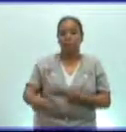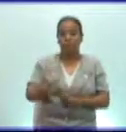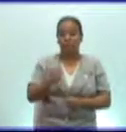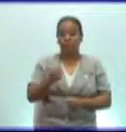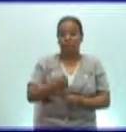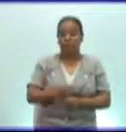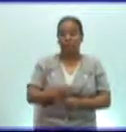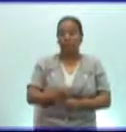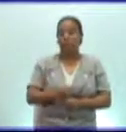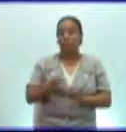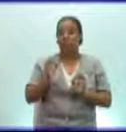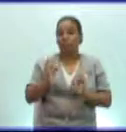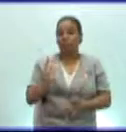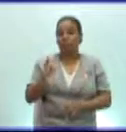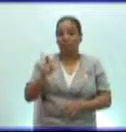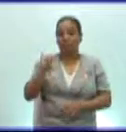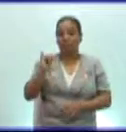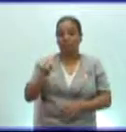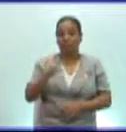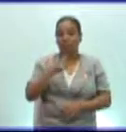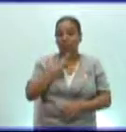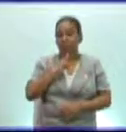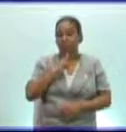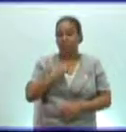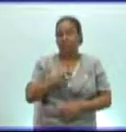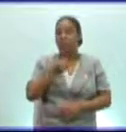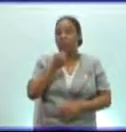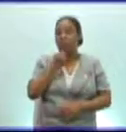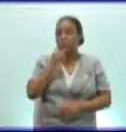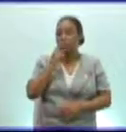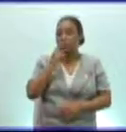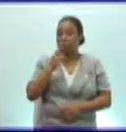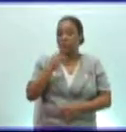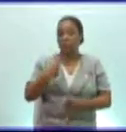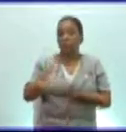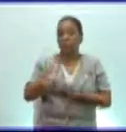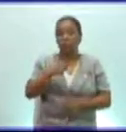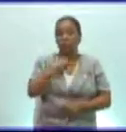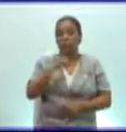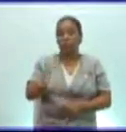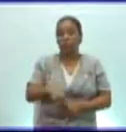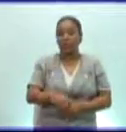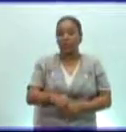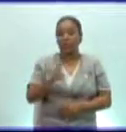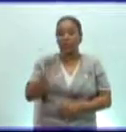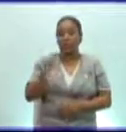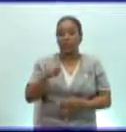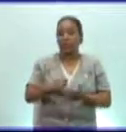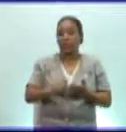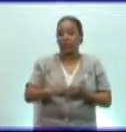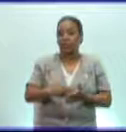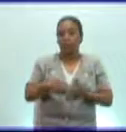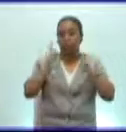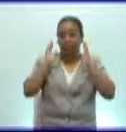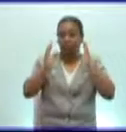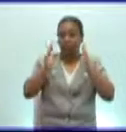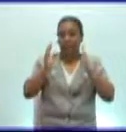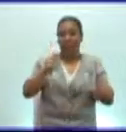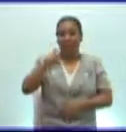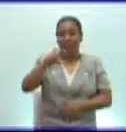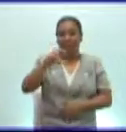la constante del producto iónico del agua, podríamos resolver este otro ejercicio que dice: calcule la concentración de un